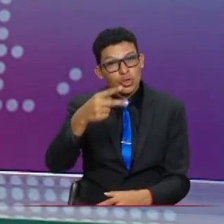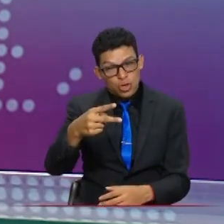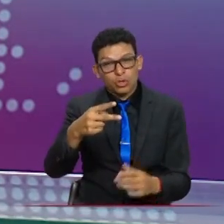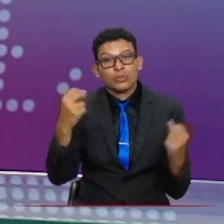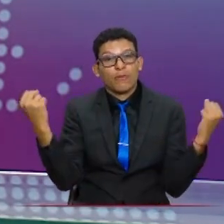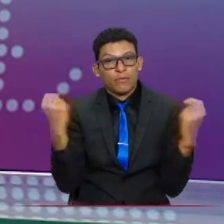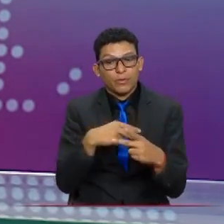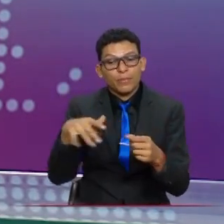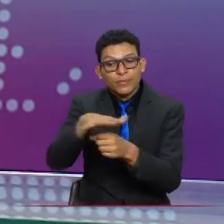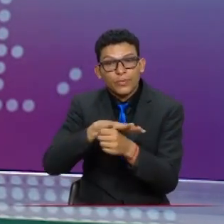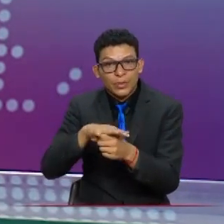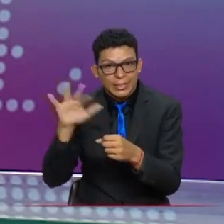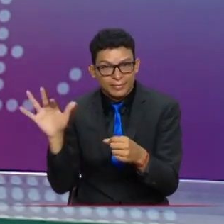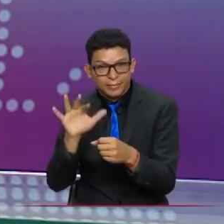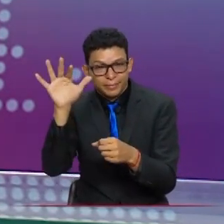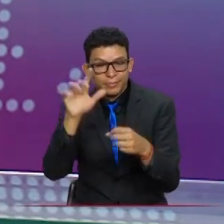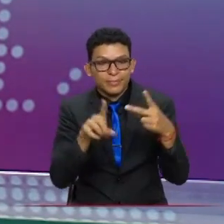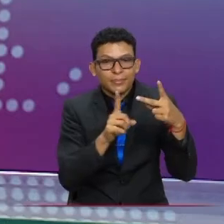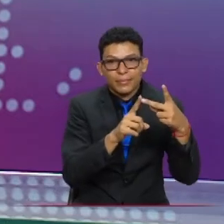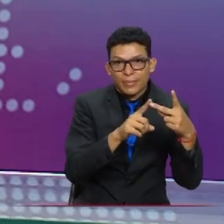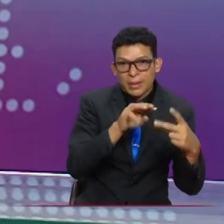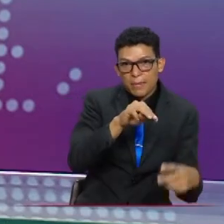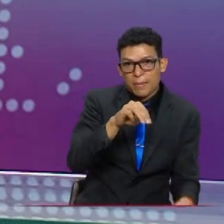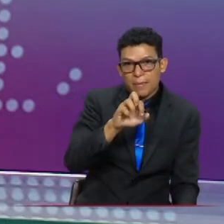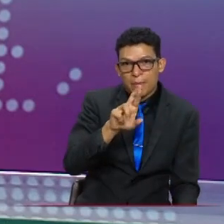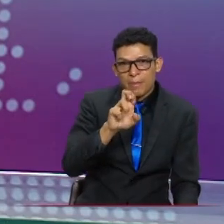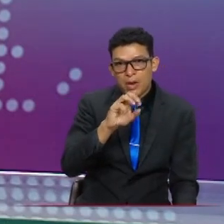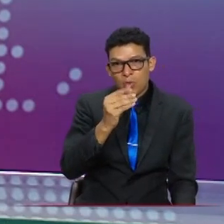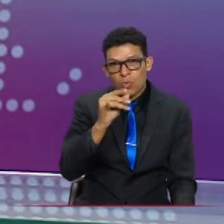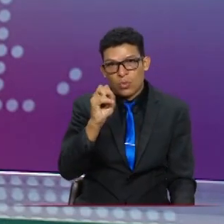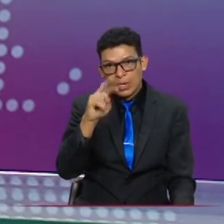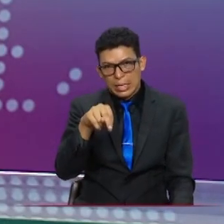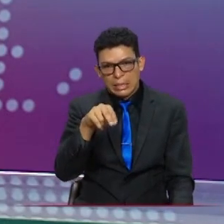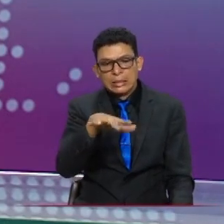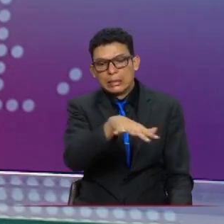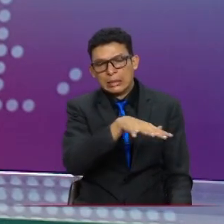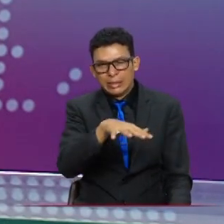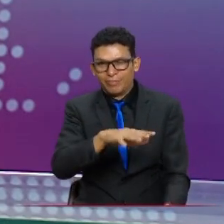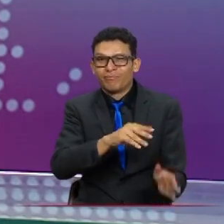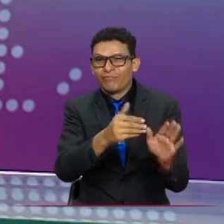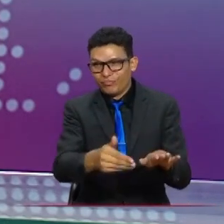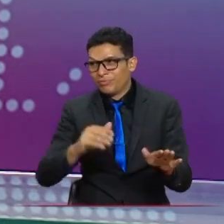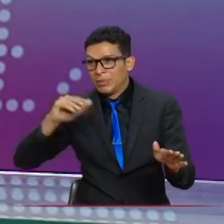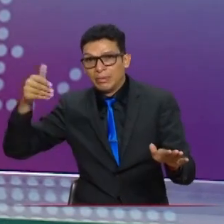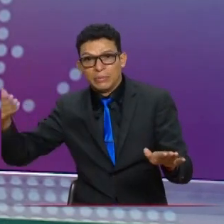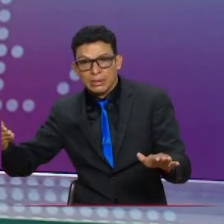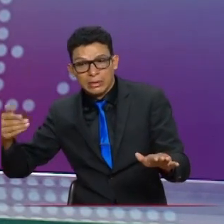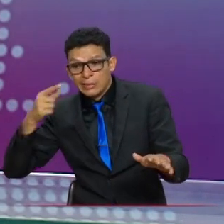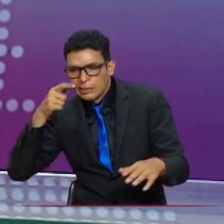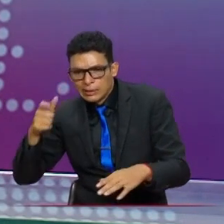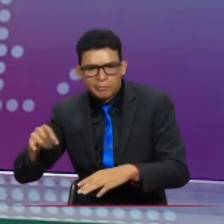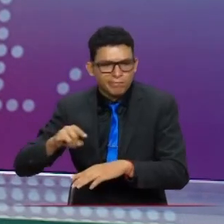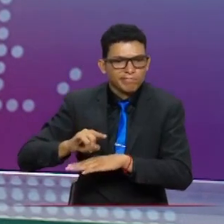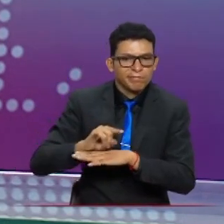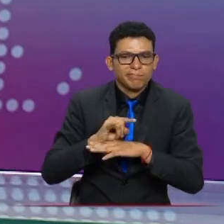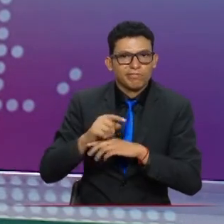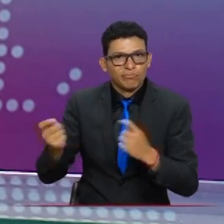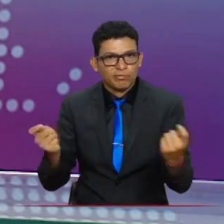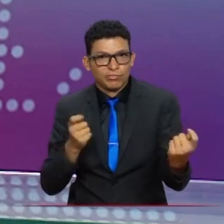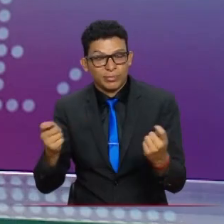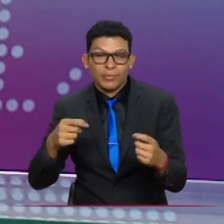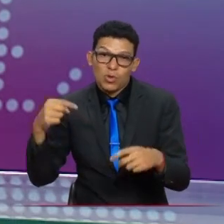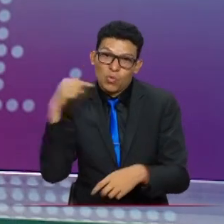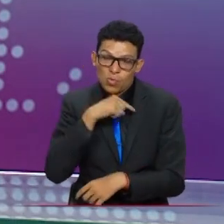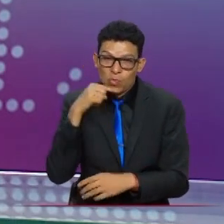violentas en los barrios siloé y Marroquín las autoridades están intensificando patrullajes para prevenir este tipo de hechos Durante este